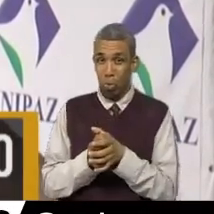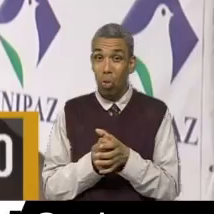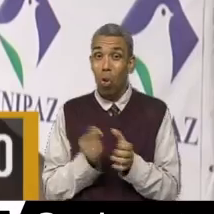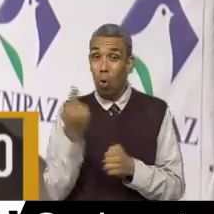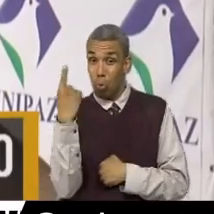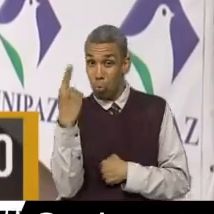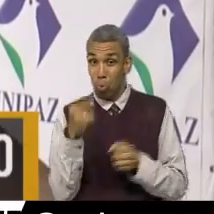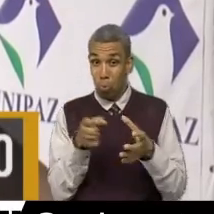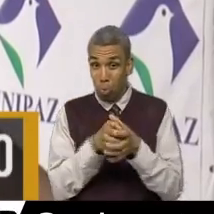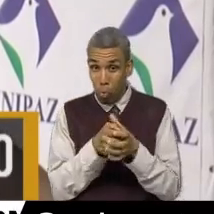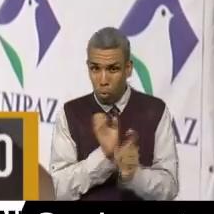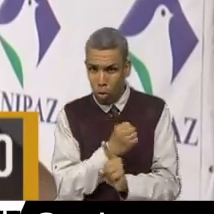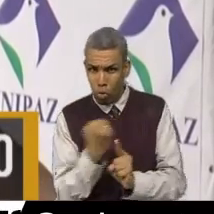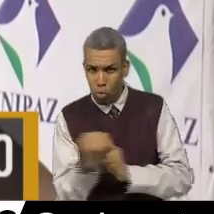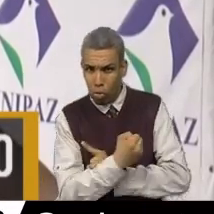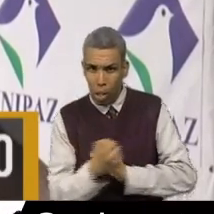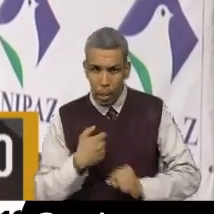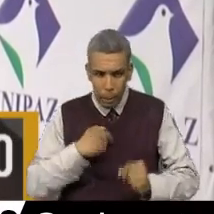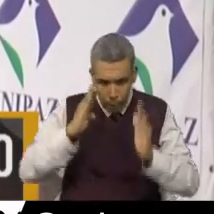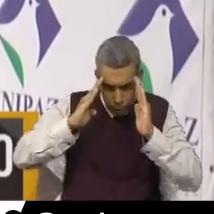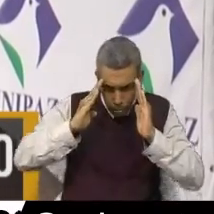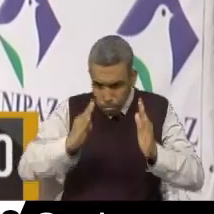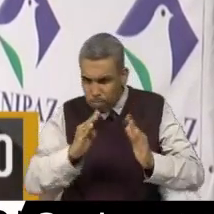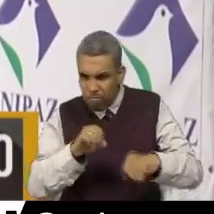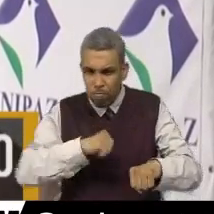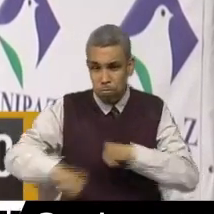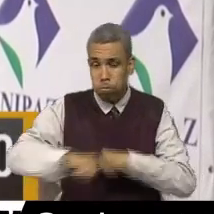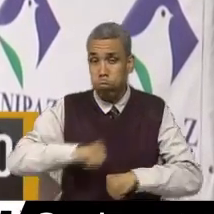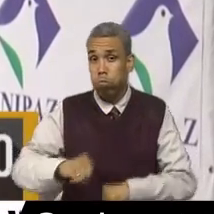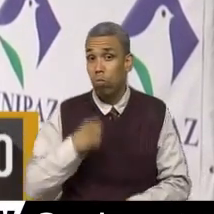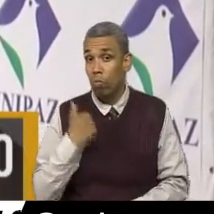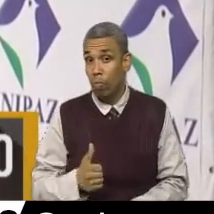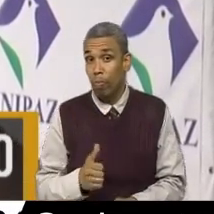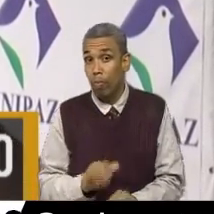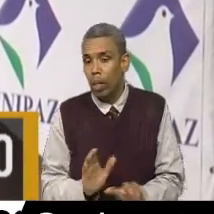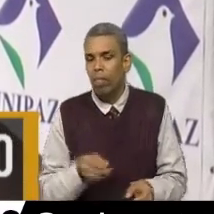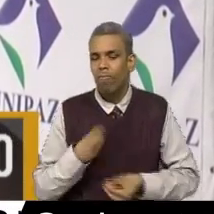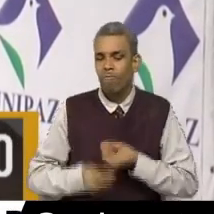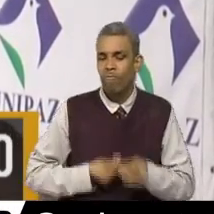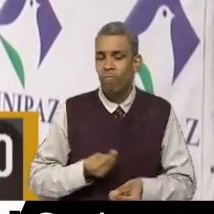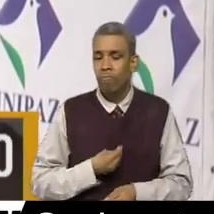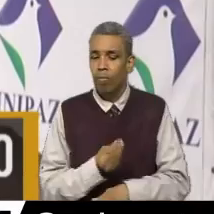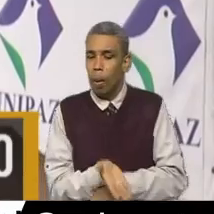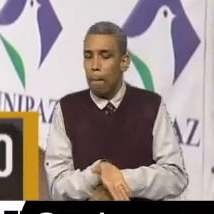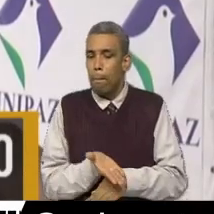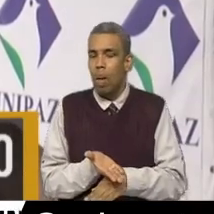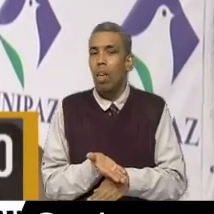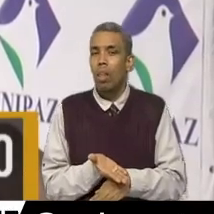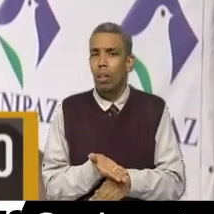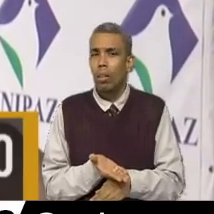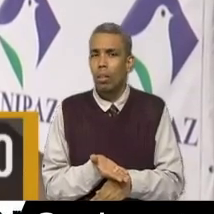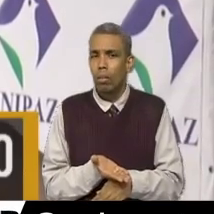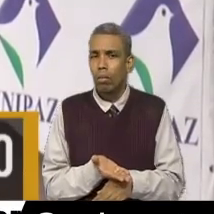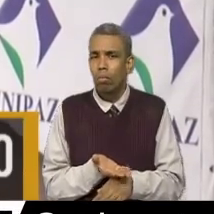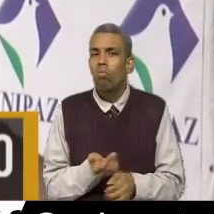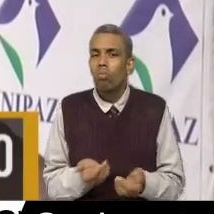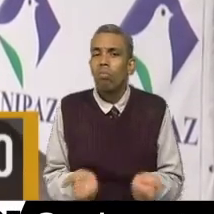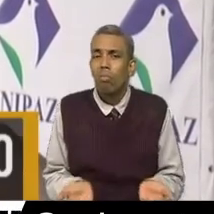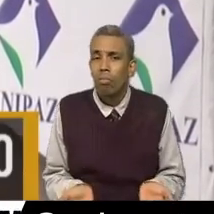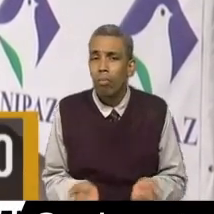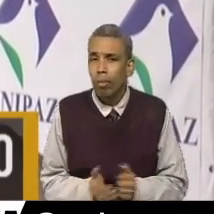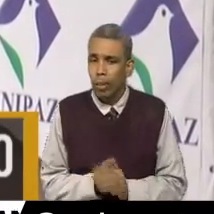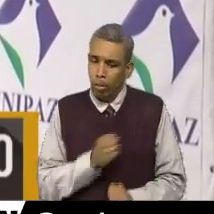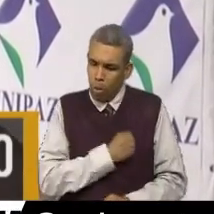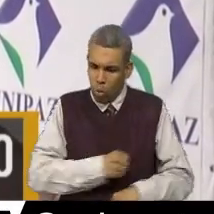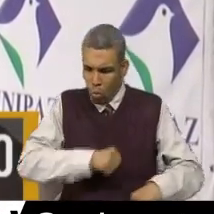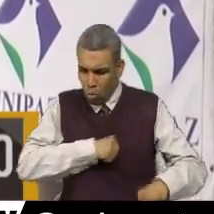social que está haciendo presencia en territorio. Entonces, creo que el reclamo que estamos haciendo es, nosotros estamos haciendo nuestro trabajo, por lo menos reconózcanlo,